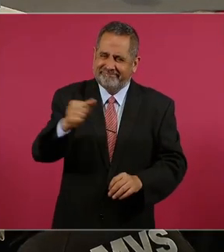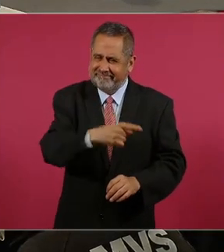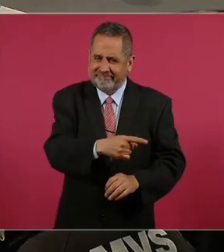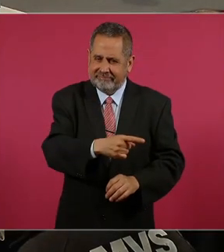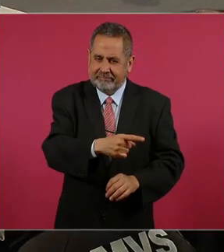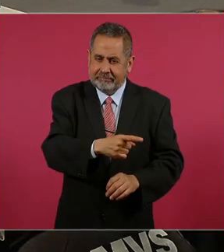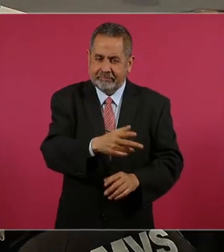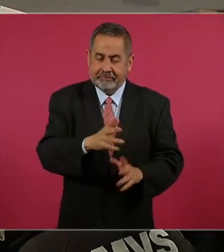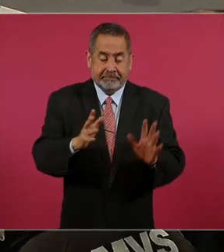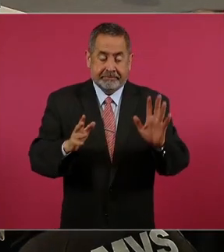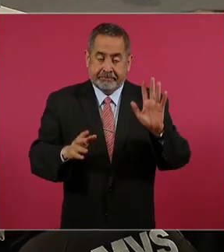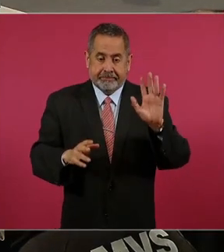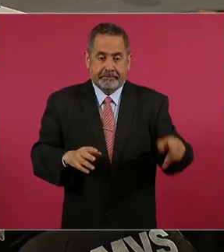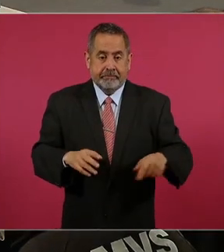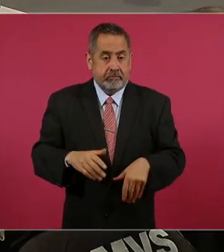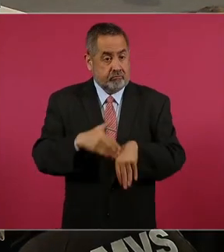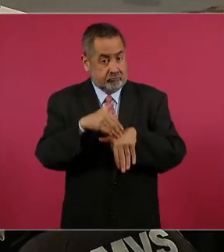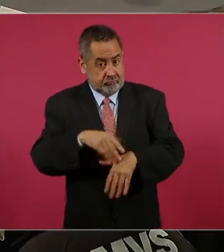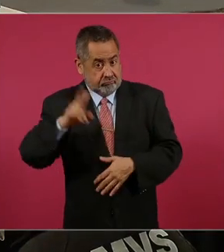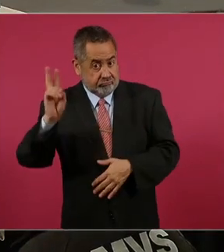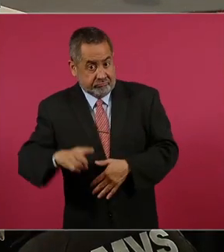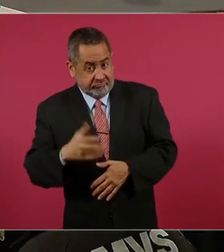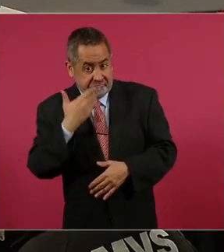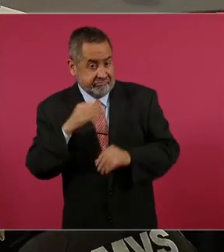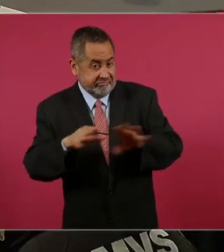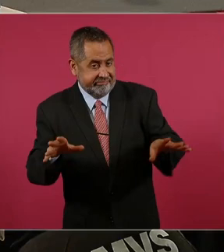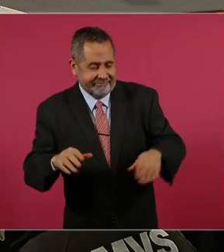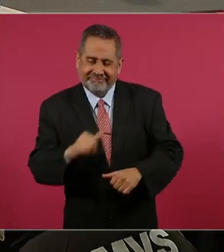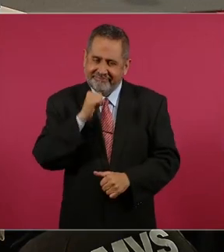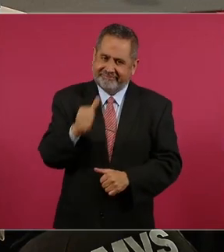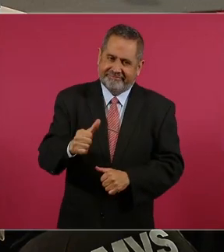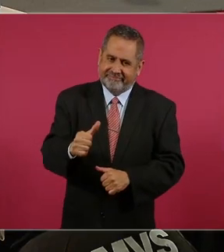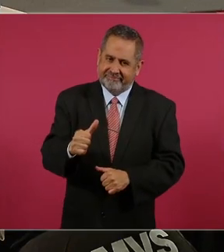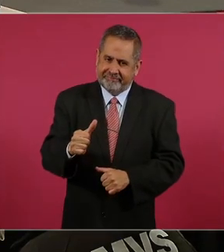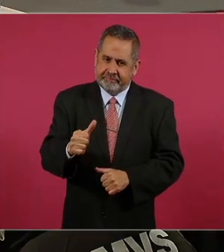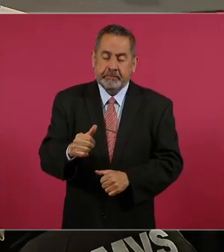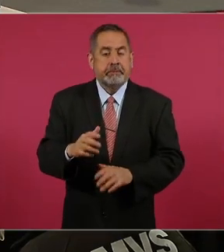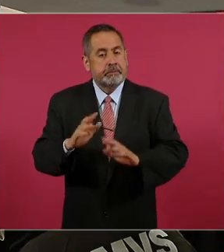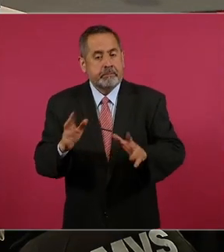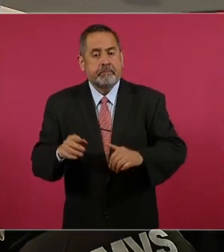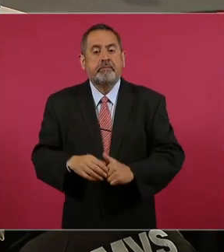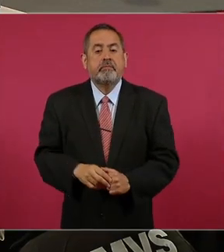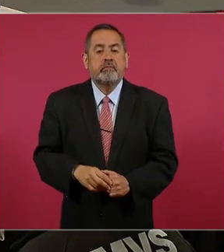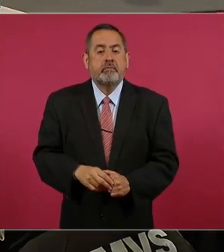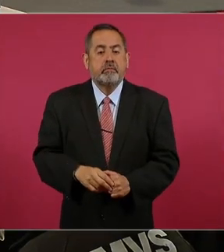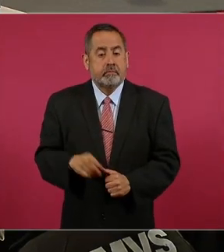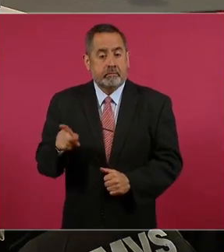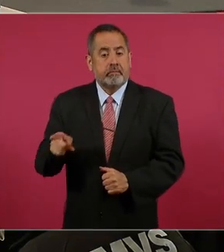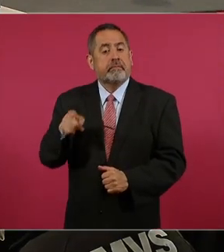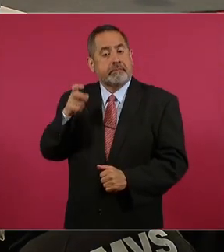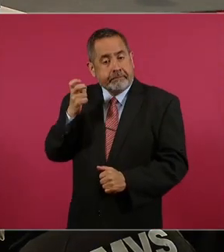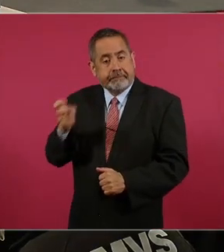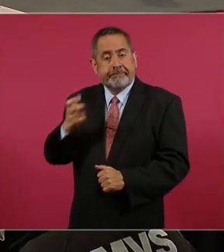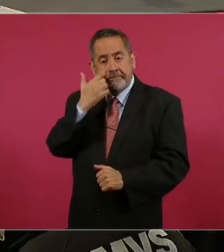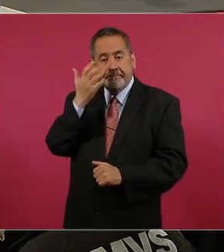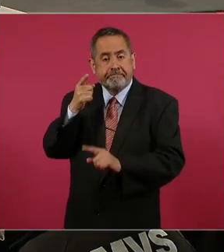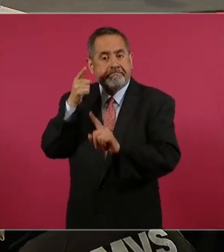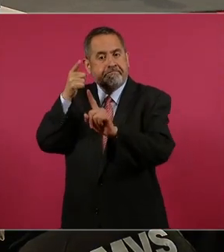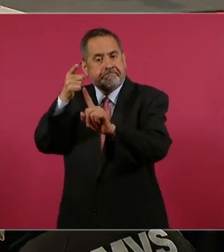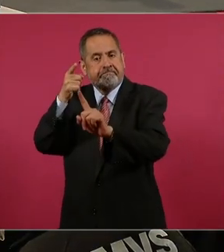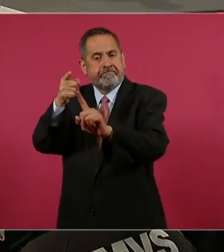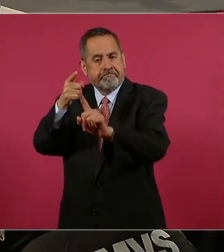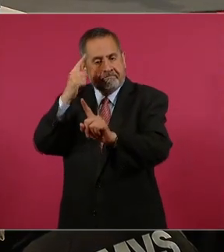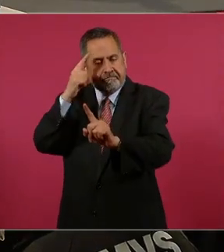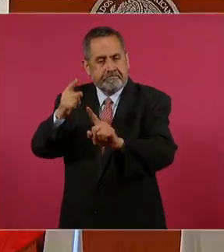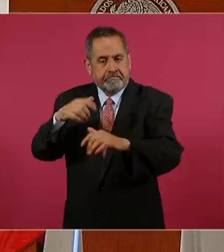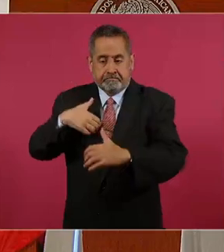muy apegados a la verdad. Y esto es lo que queremos, así